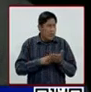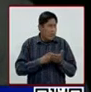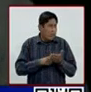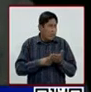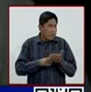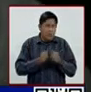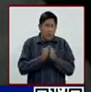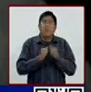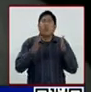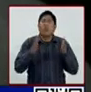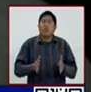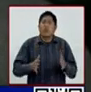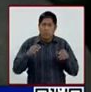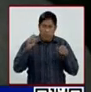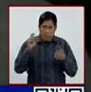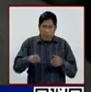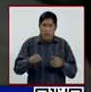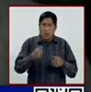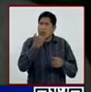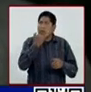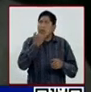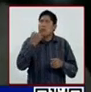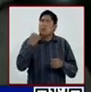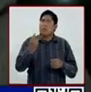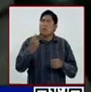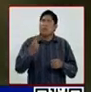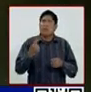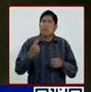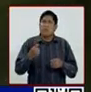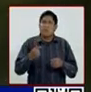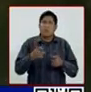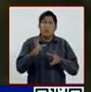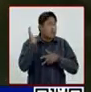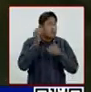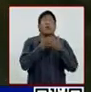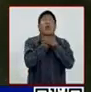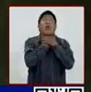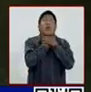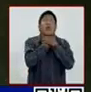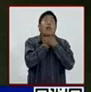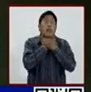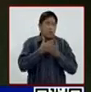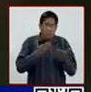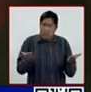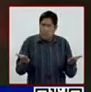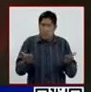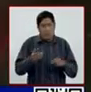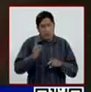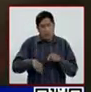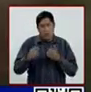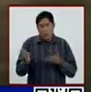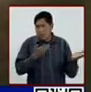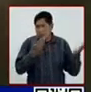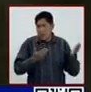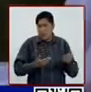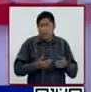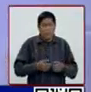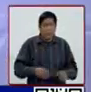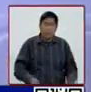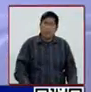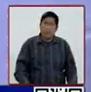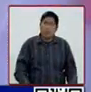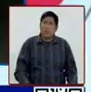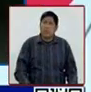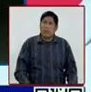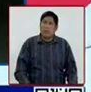con su compañero de estaba y uno era él no había cogoteado yo lo estaba cogoteado Esto entonces no van a poder llevar Si no iban a llevar a la